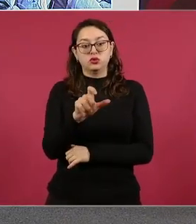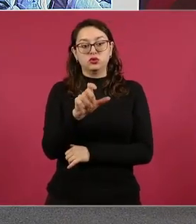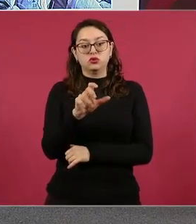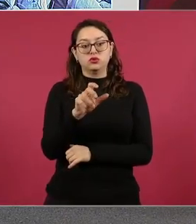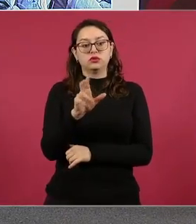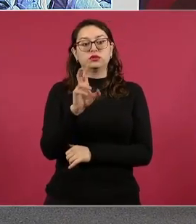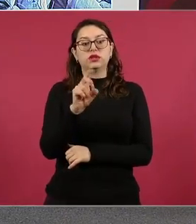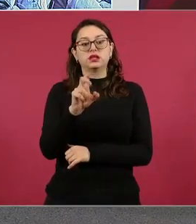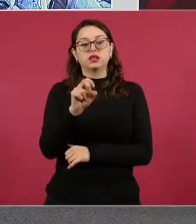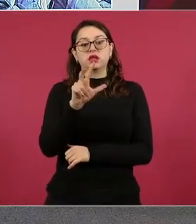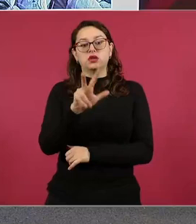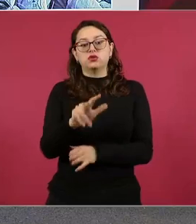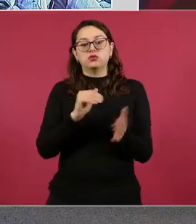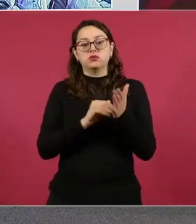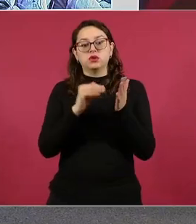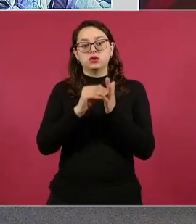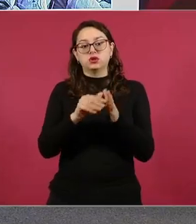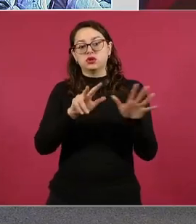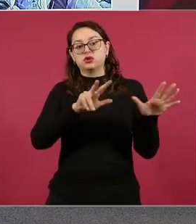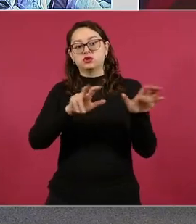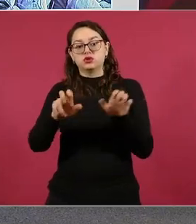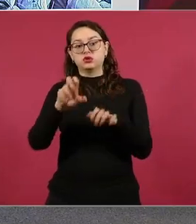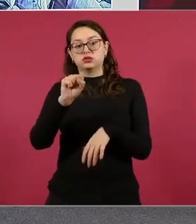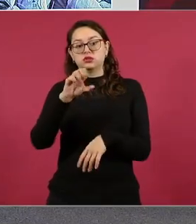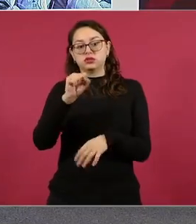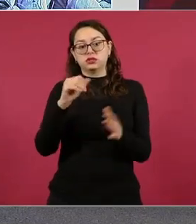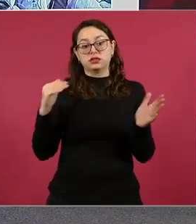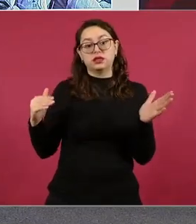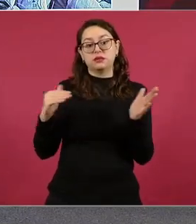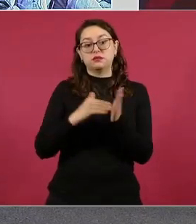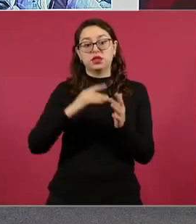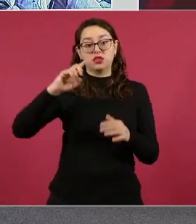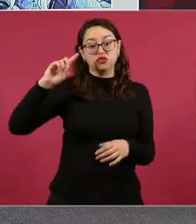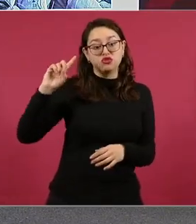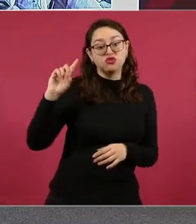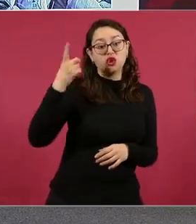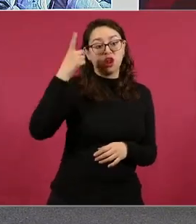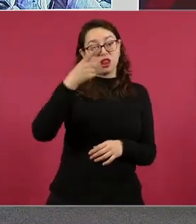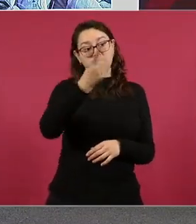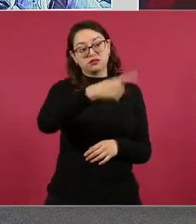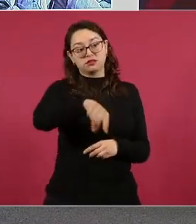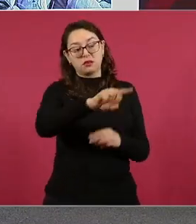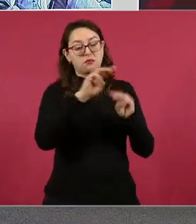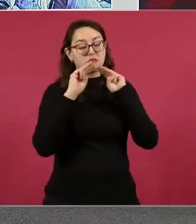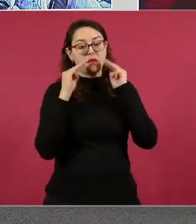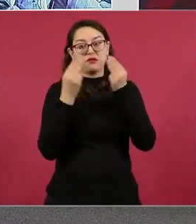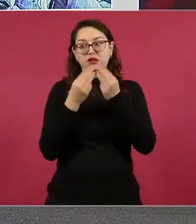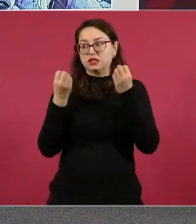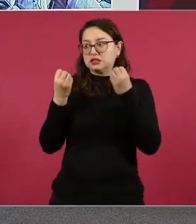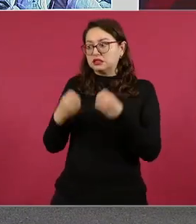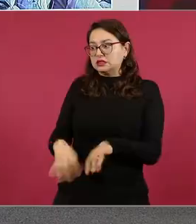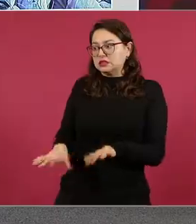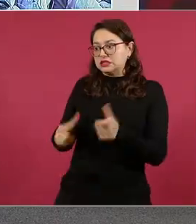38.860.000 dólares, que fue lo que se afectó a la economía de la delincuencia. A la fecha se llevan